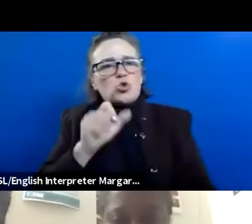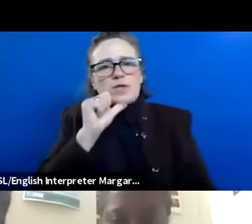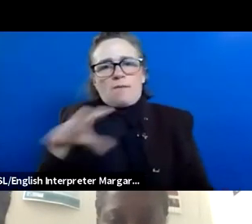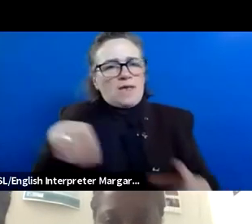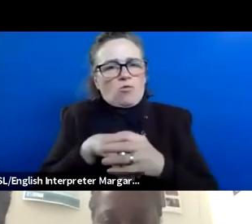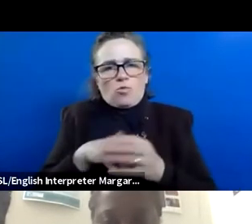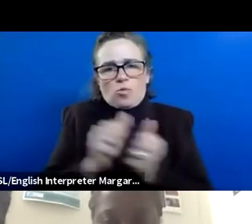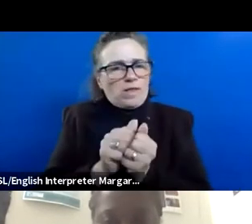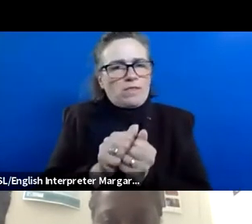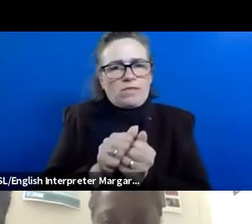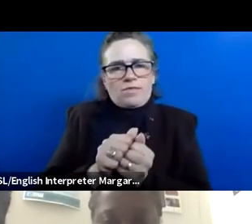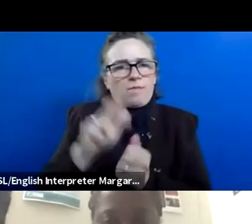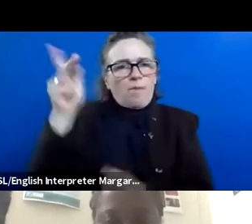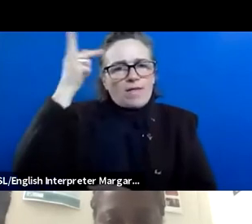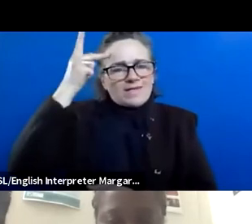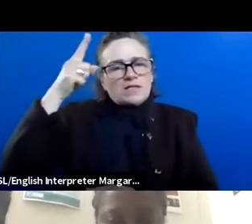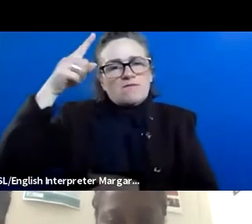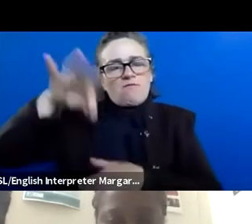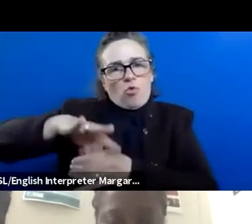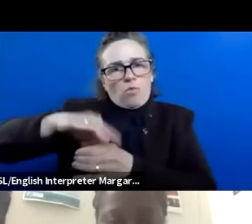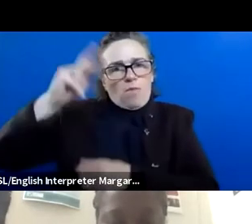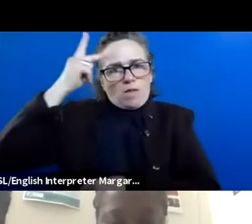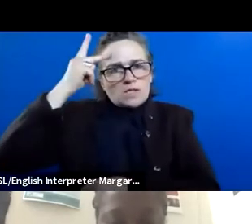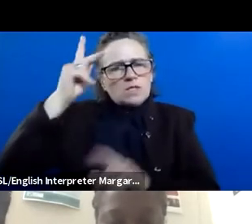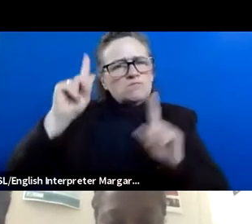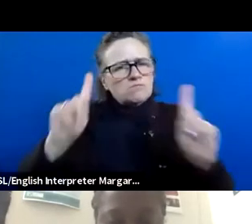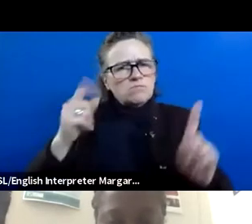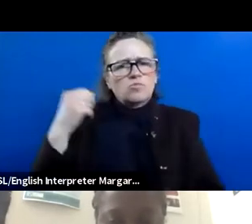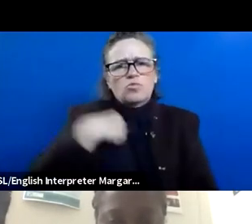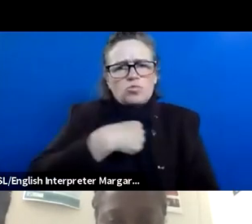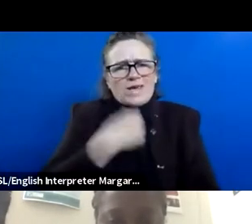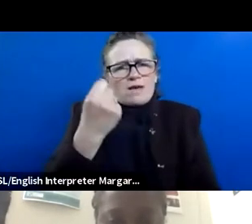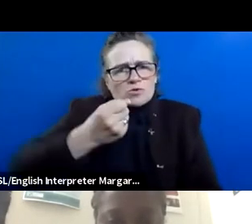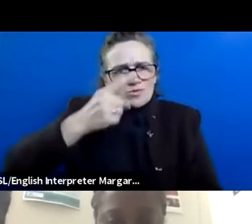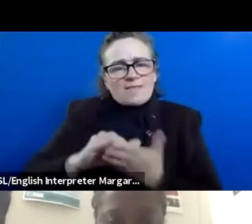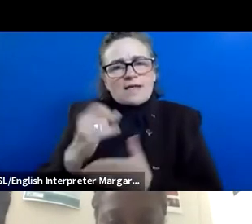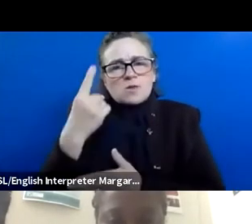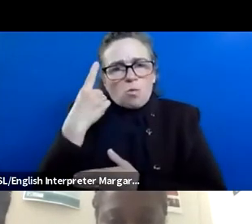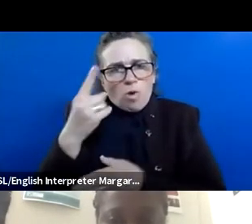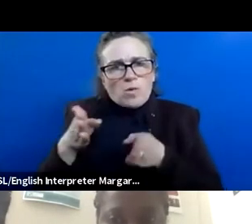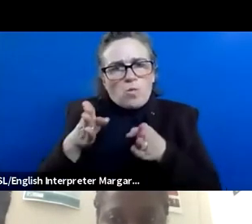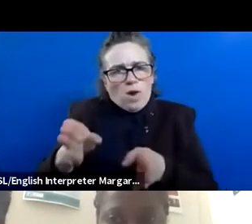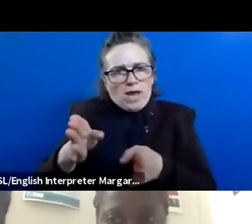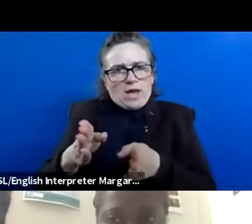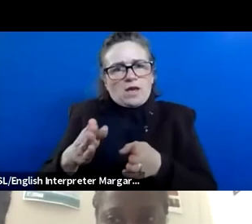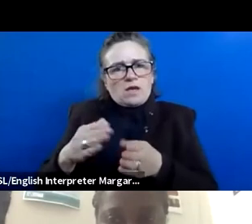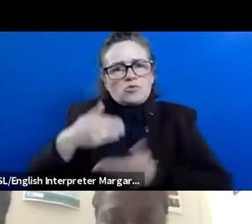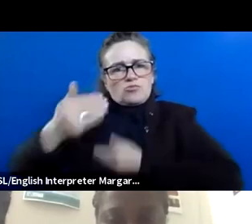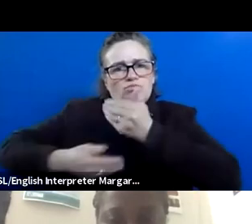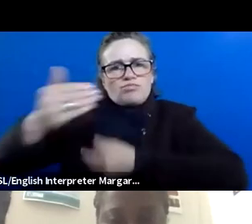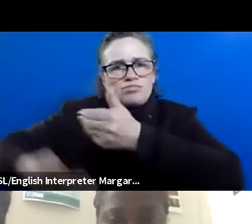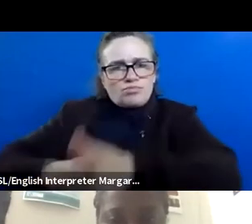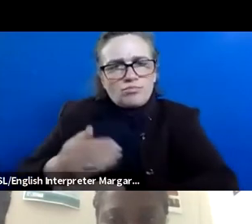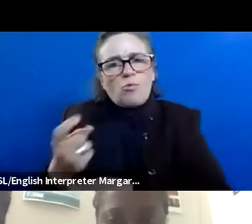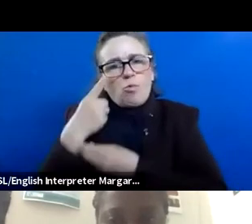un fin, sí es un medio para seguir avanzando y seguir empujando las luchas que por supuesto hacemos desde cada